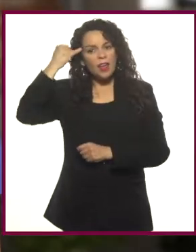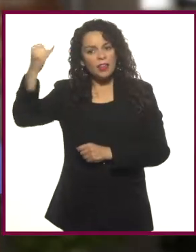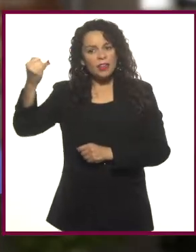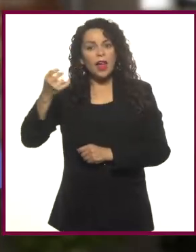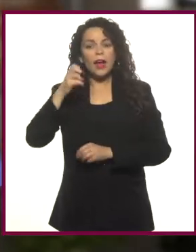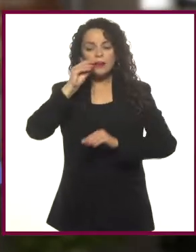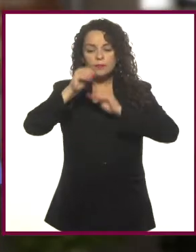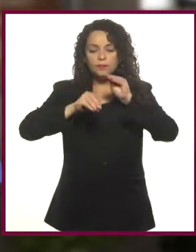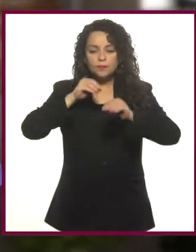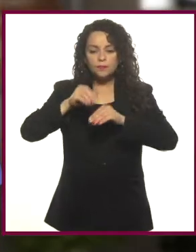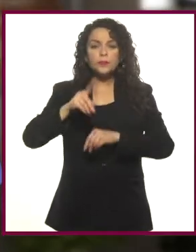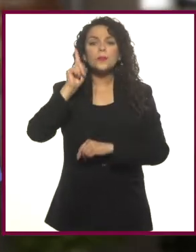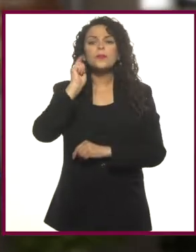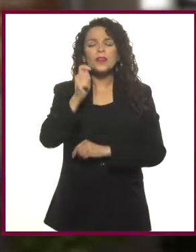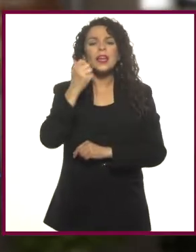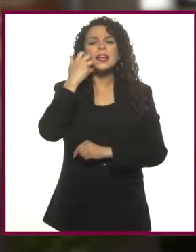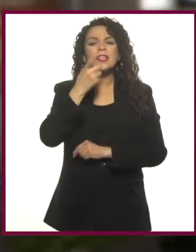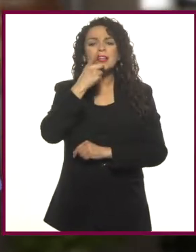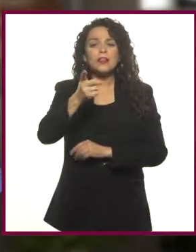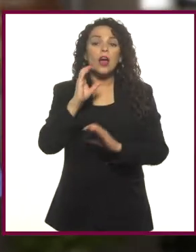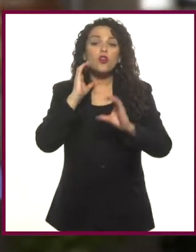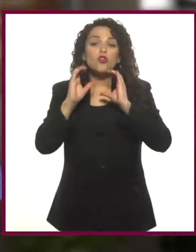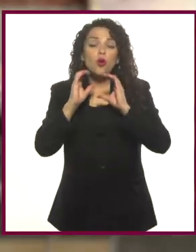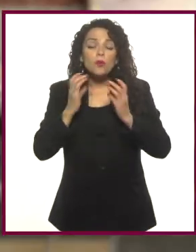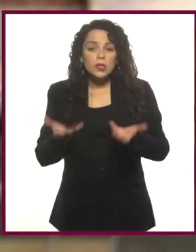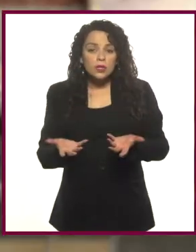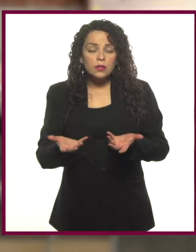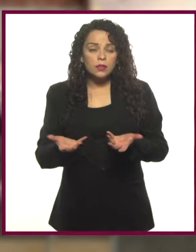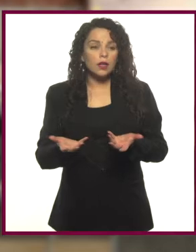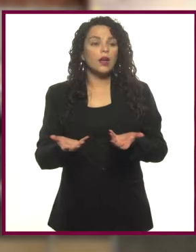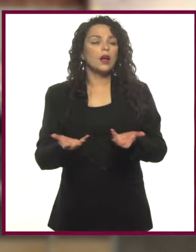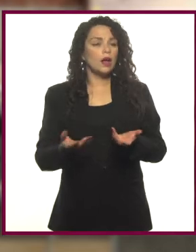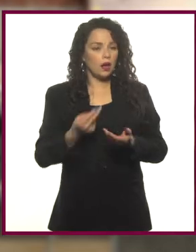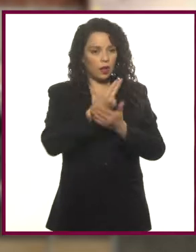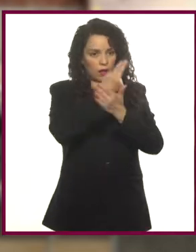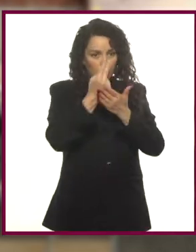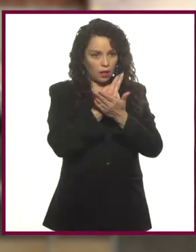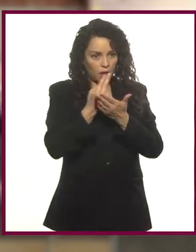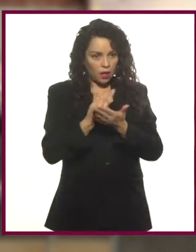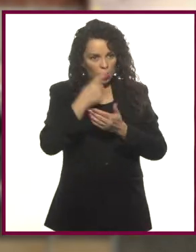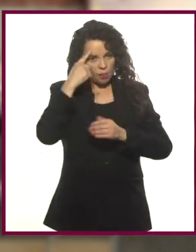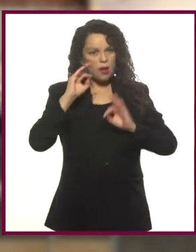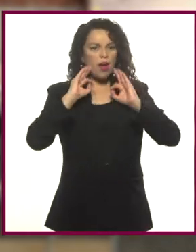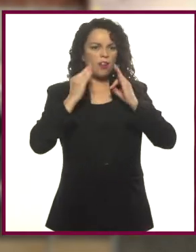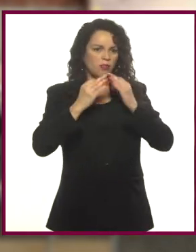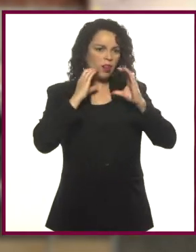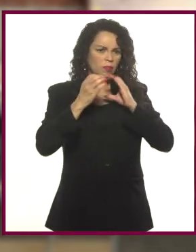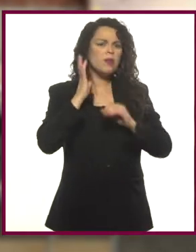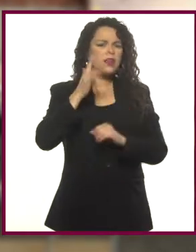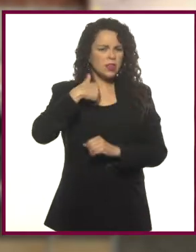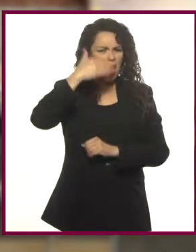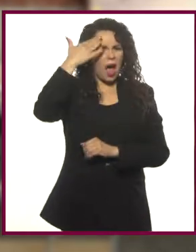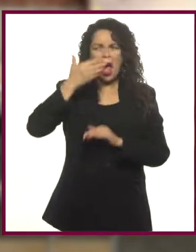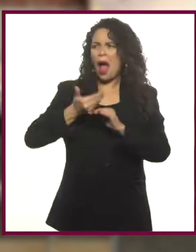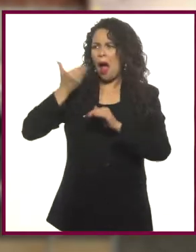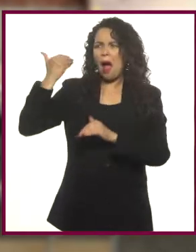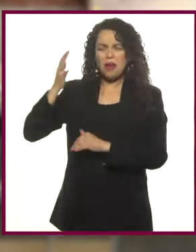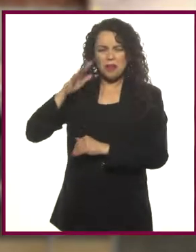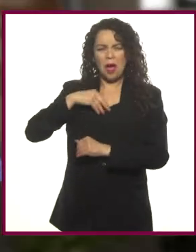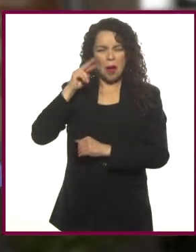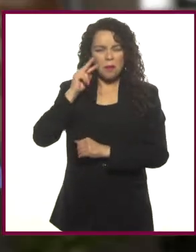este símbolo, lo que más le importaba era comunicar. Sí, el diseño como forma de comunicación. Eso lo hemos visto otros